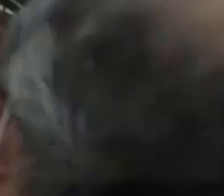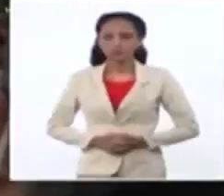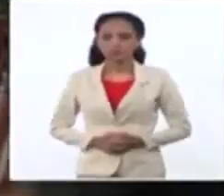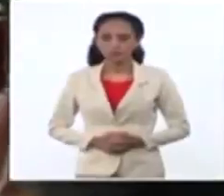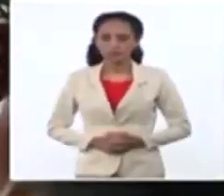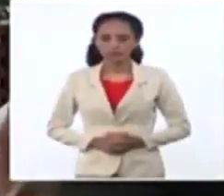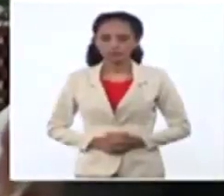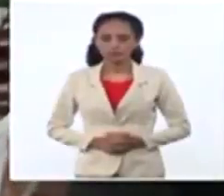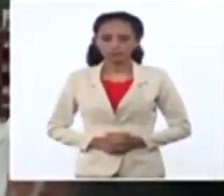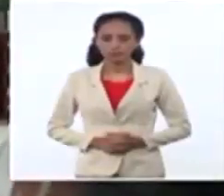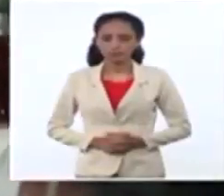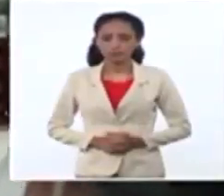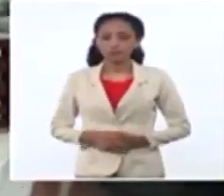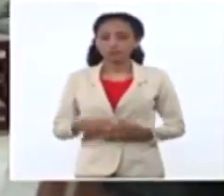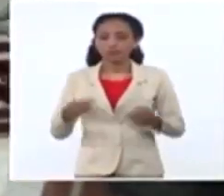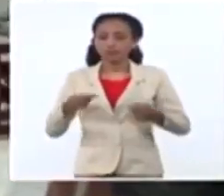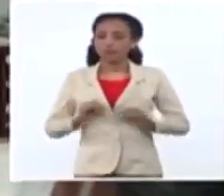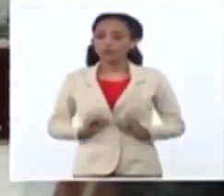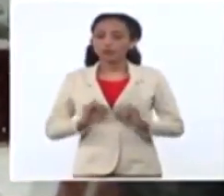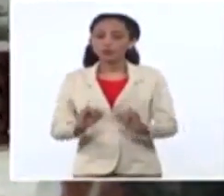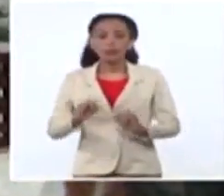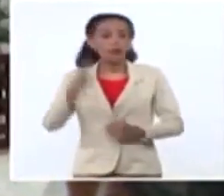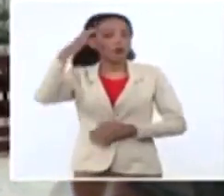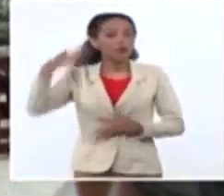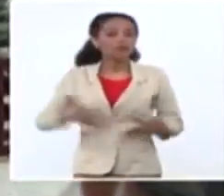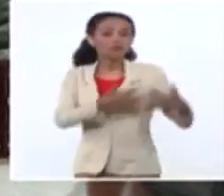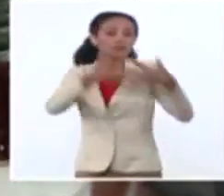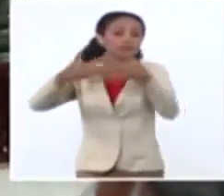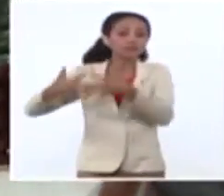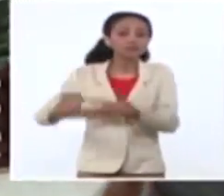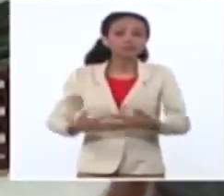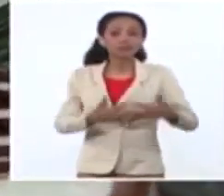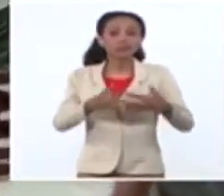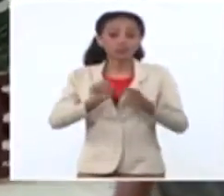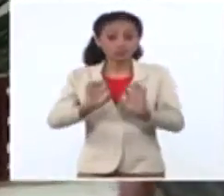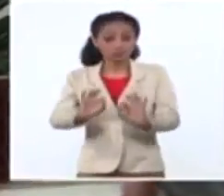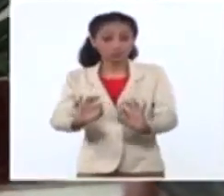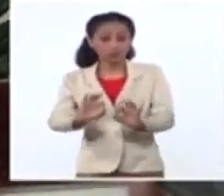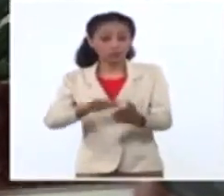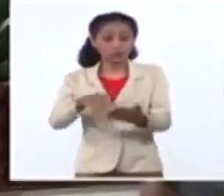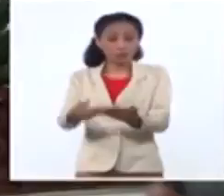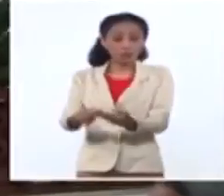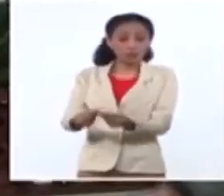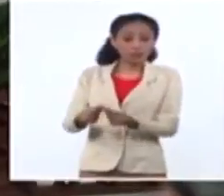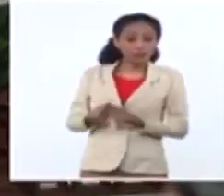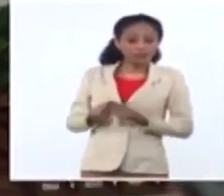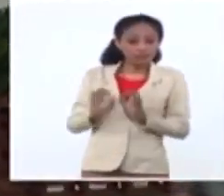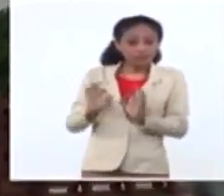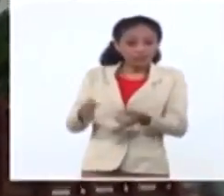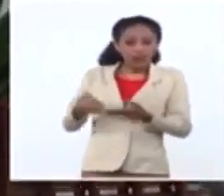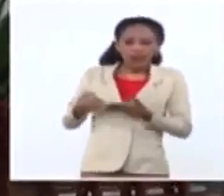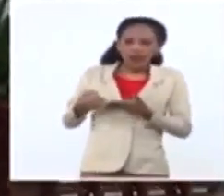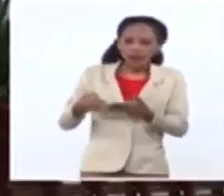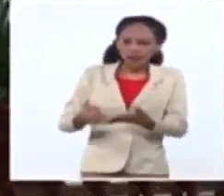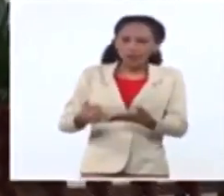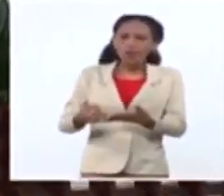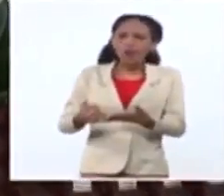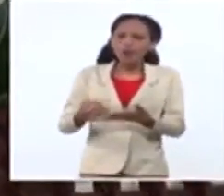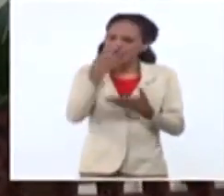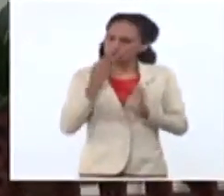Unidos que si esa oferta es seria, sincera y